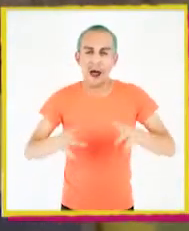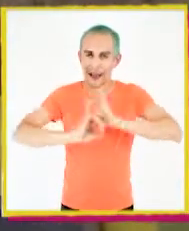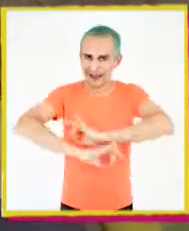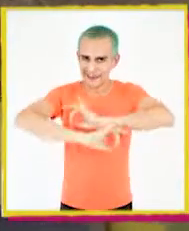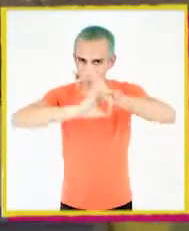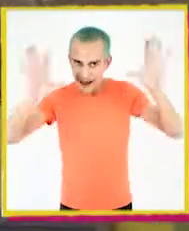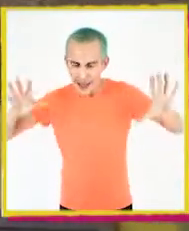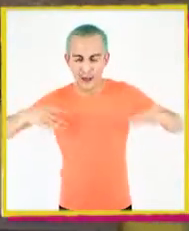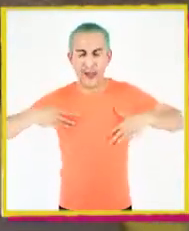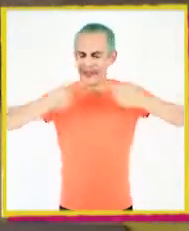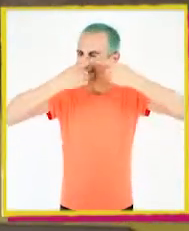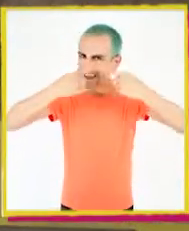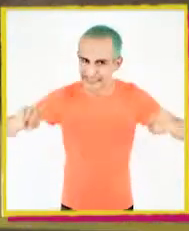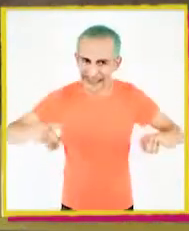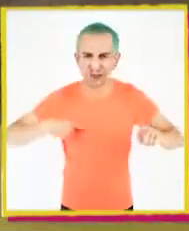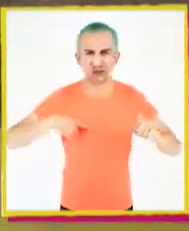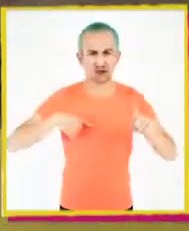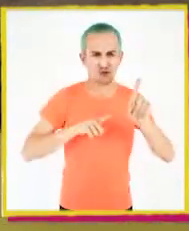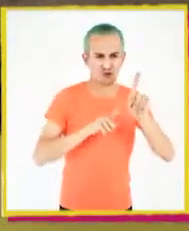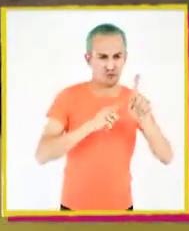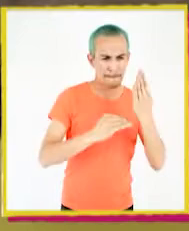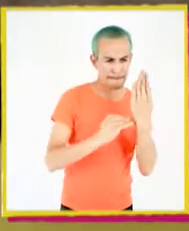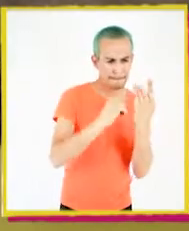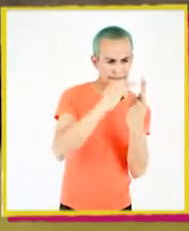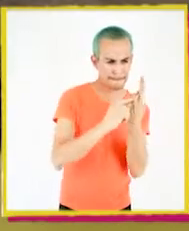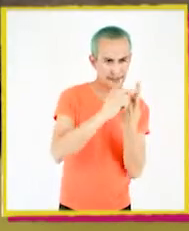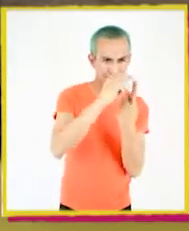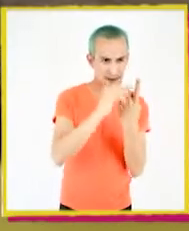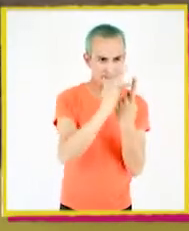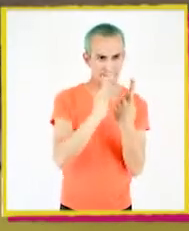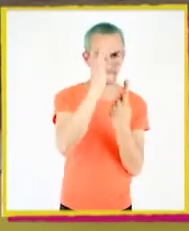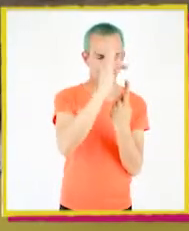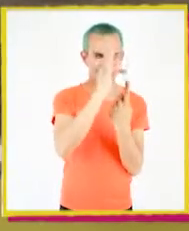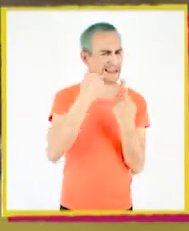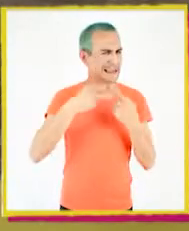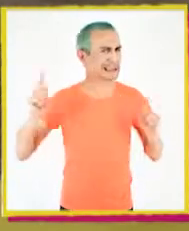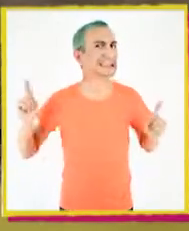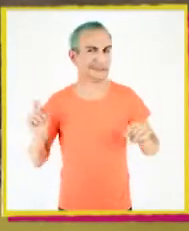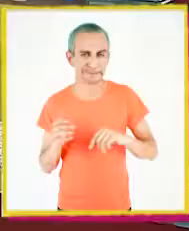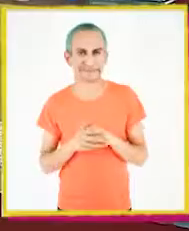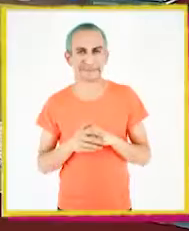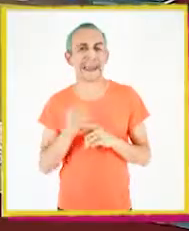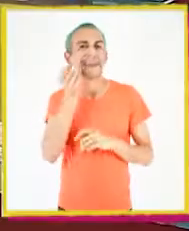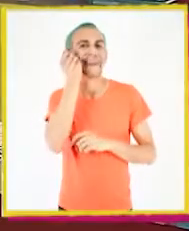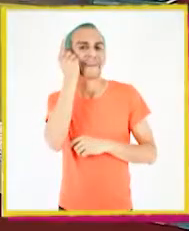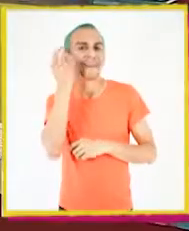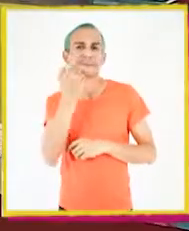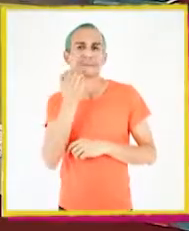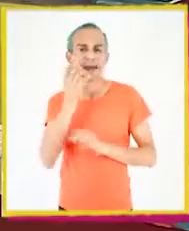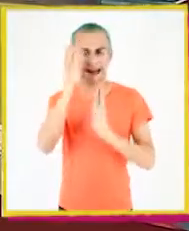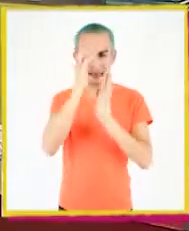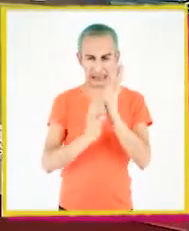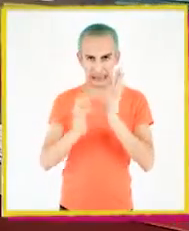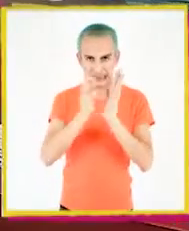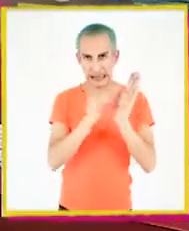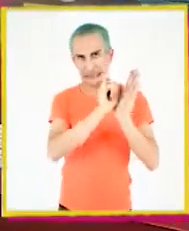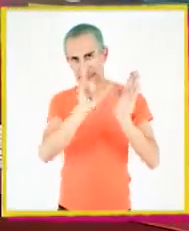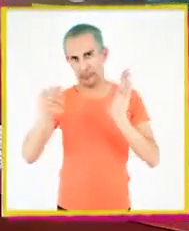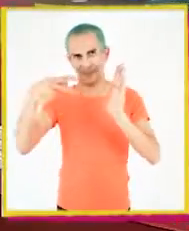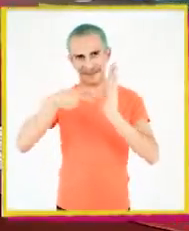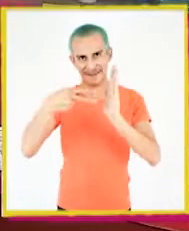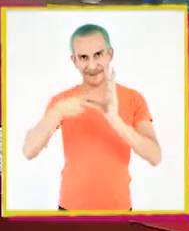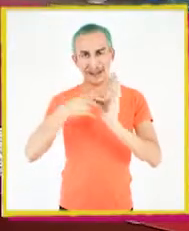clarísimo ahora. Es muy diferente medir entonces la temperatura en grados Fahrenheit, ¿cierto? Y entiendo que si es que hay que restar y